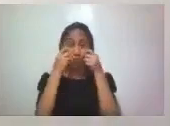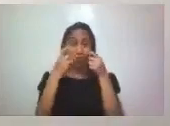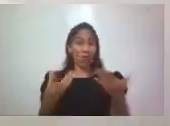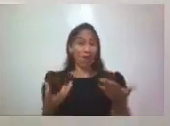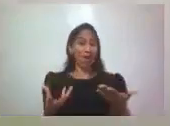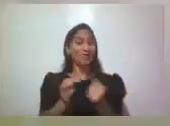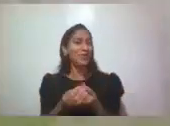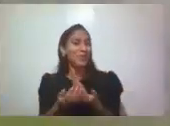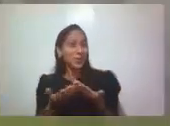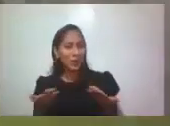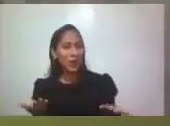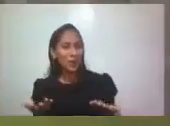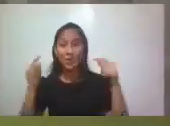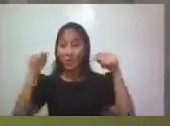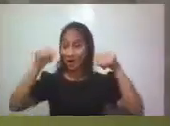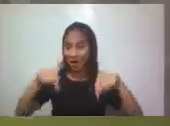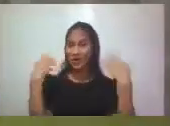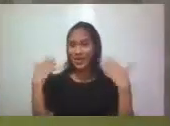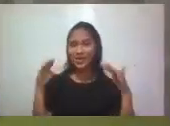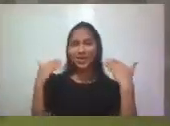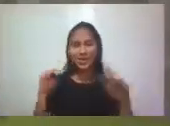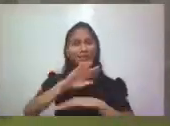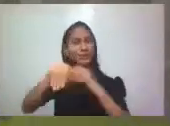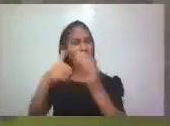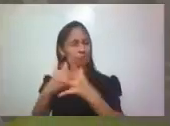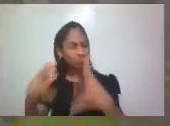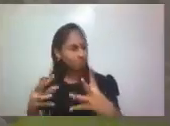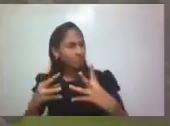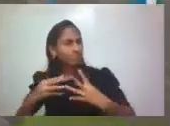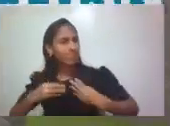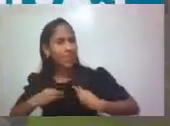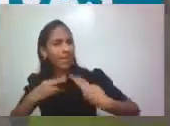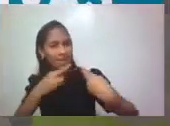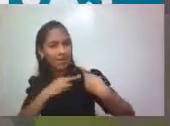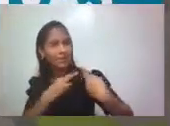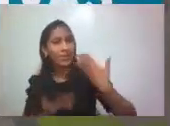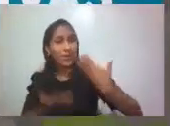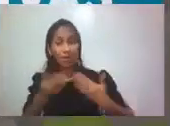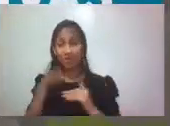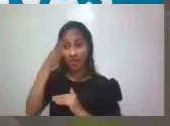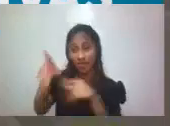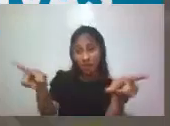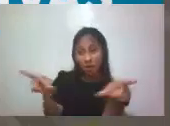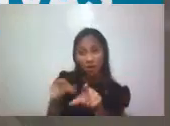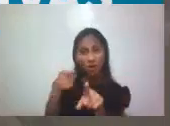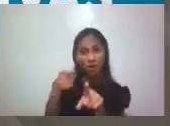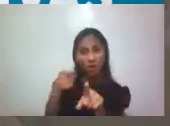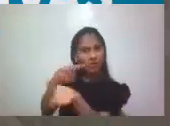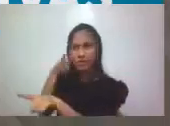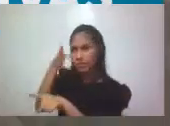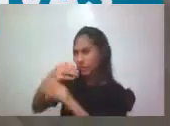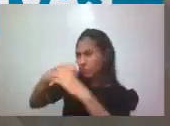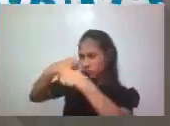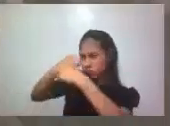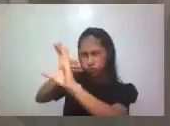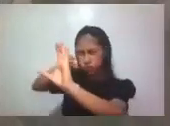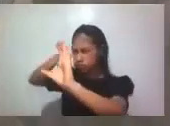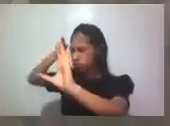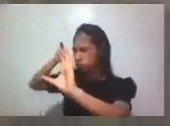eso, estamos comprometidos en realizar evaluaciones ambientales inclusivas y transparentes.